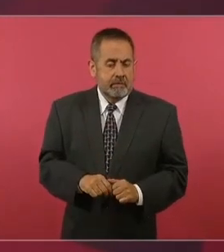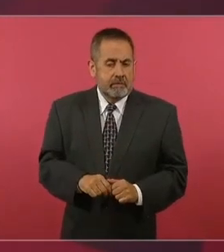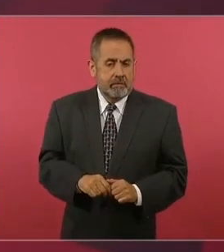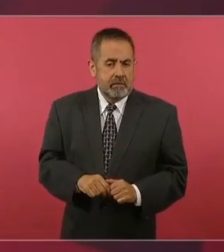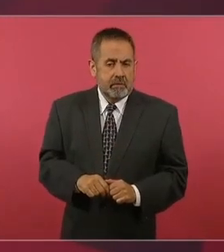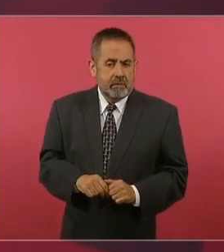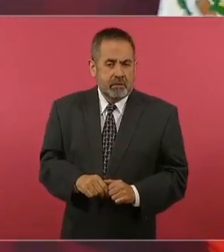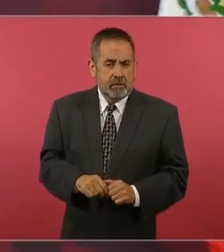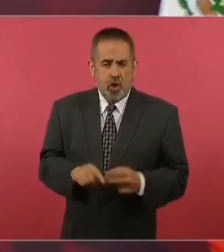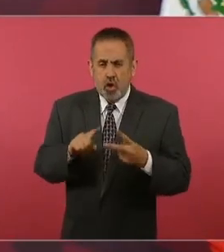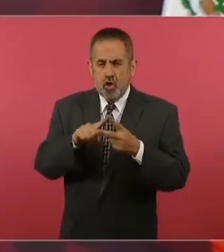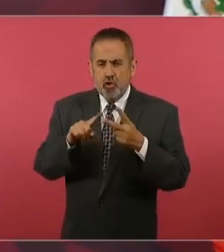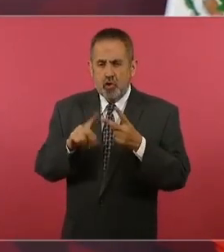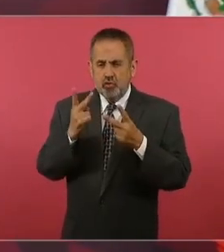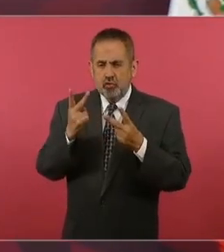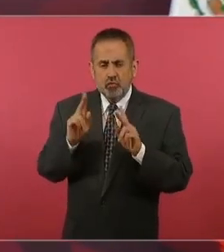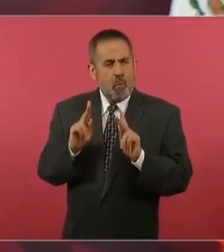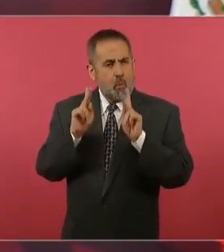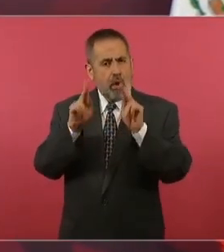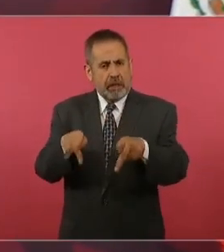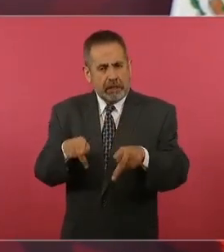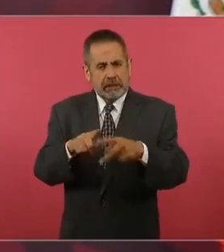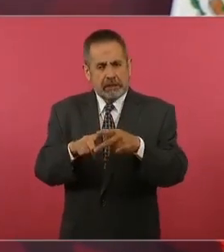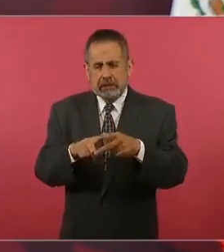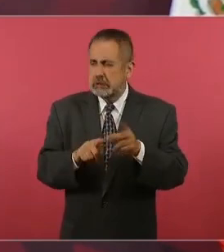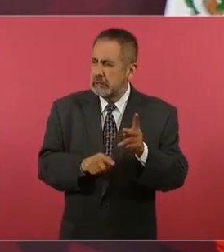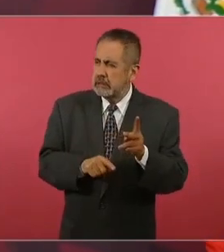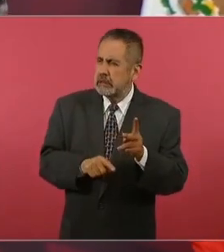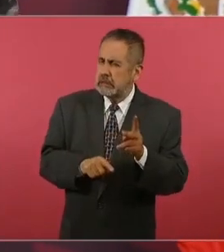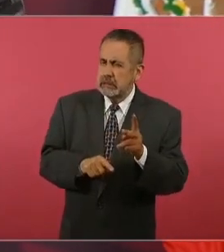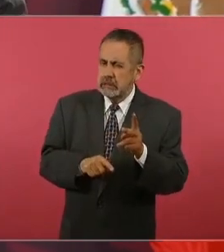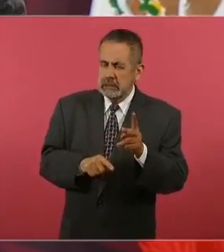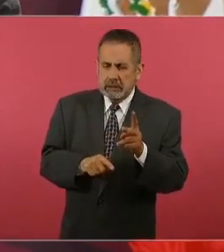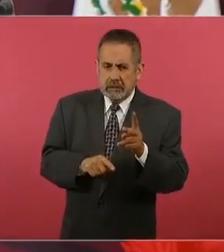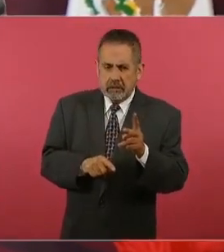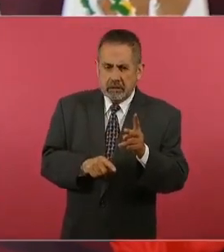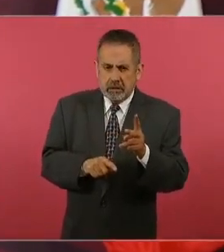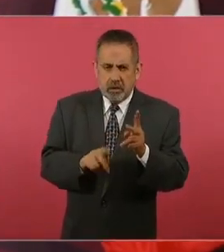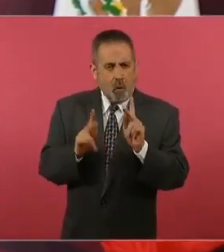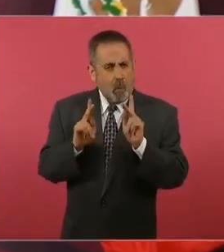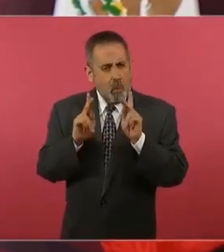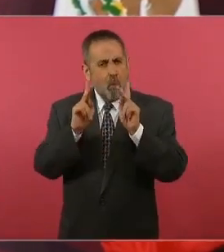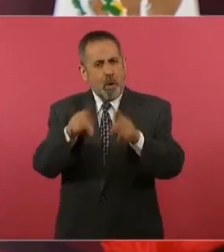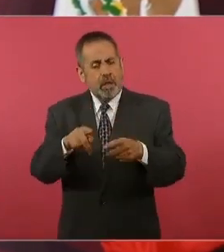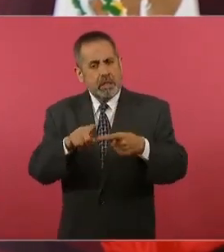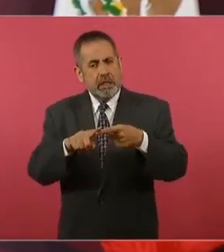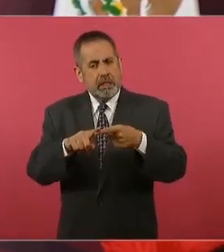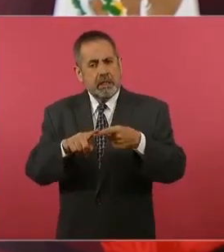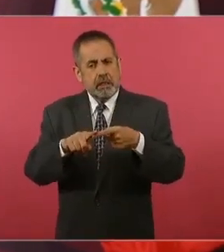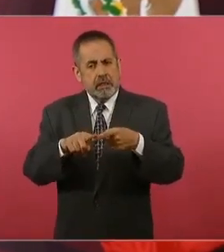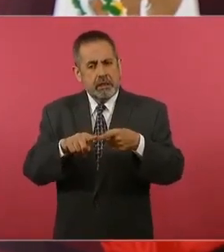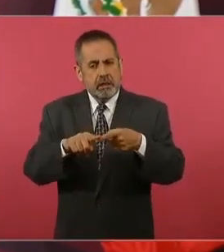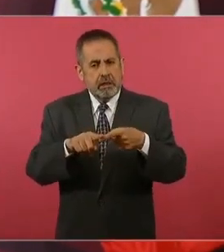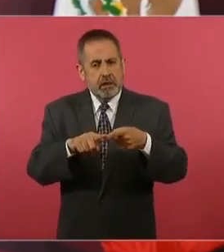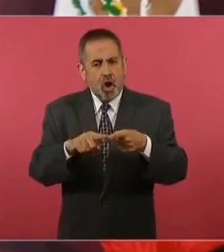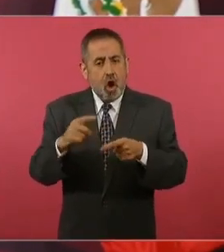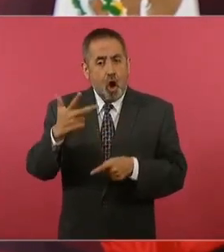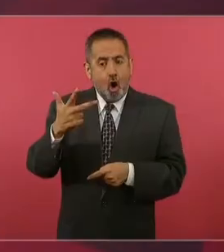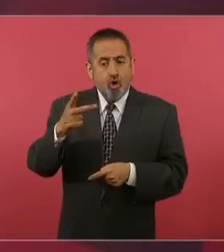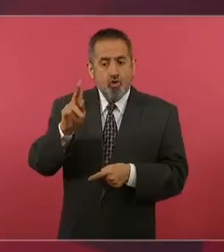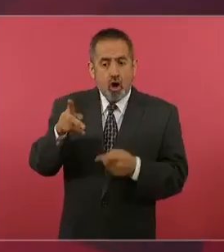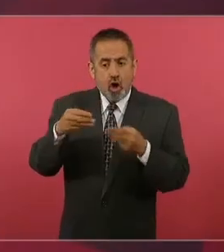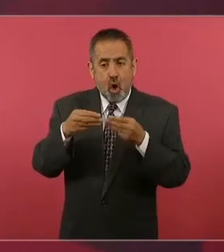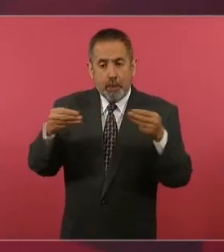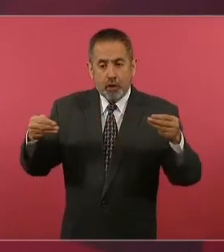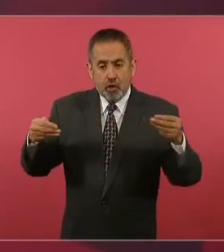2 puentes, ¿no? Hay un puente de 8